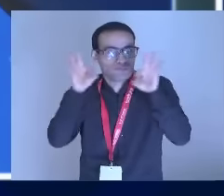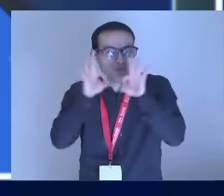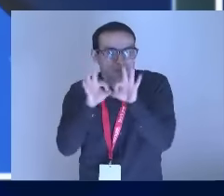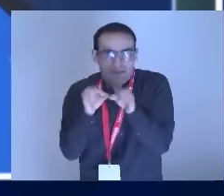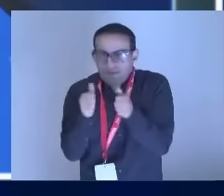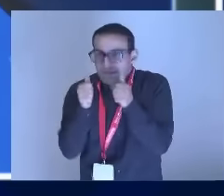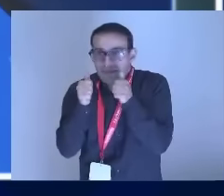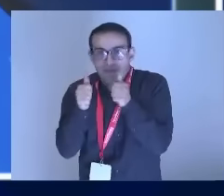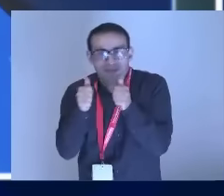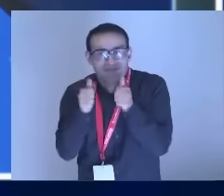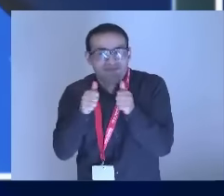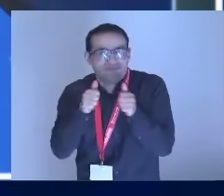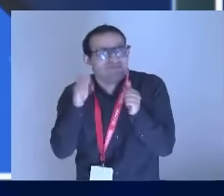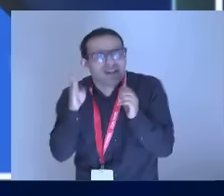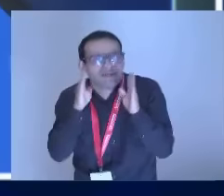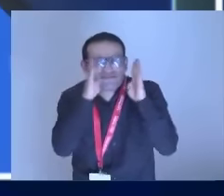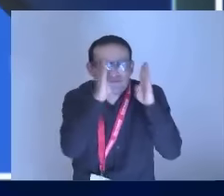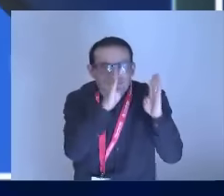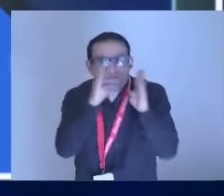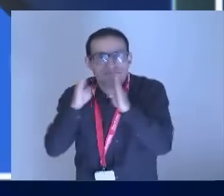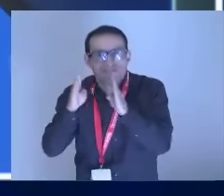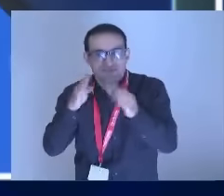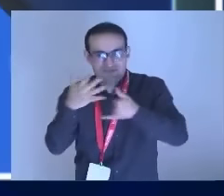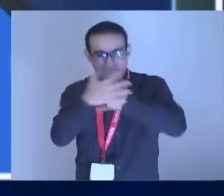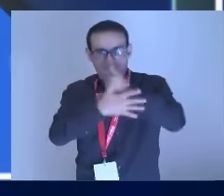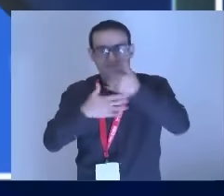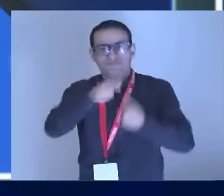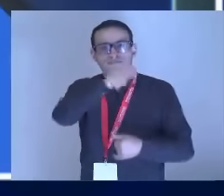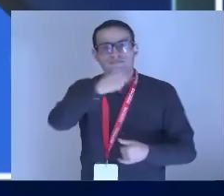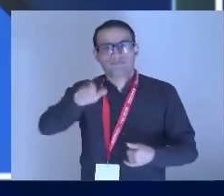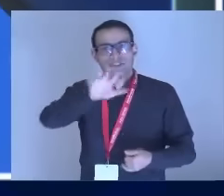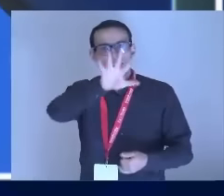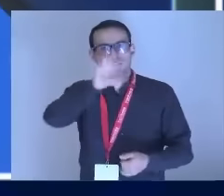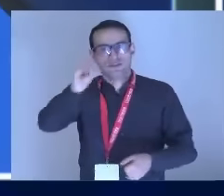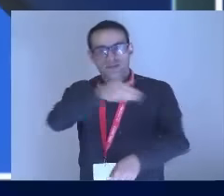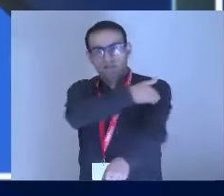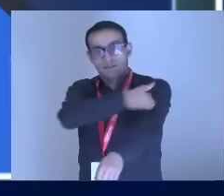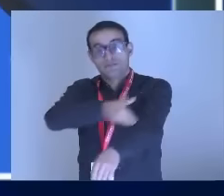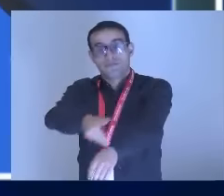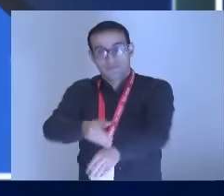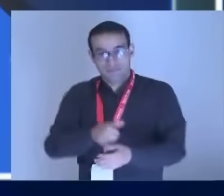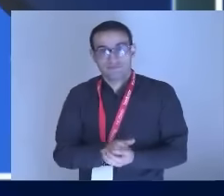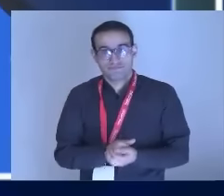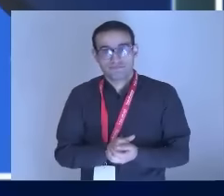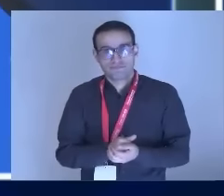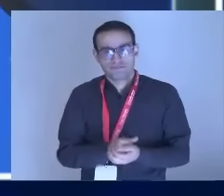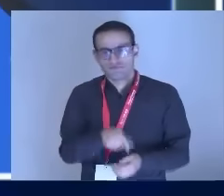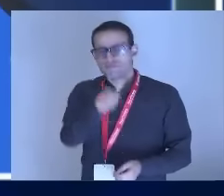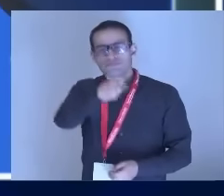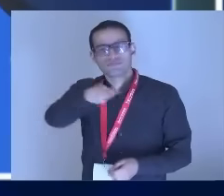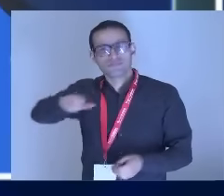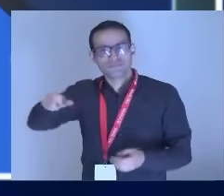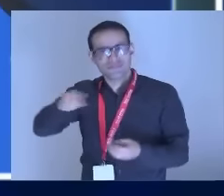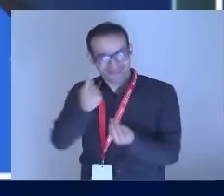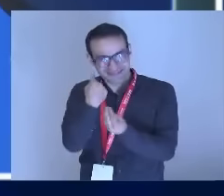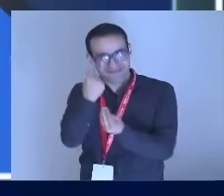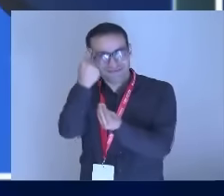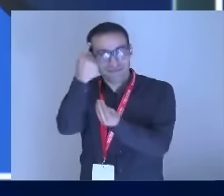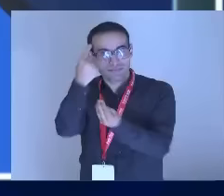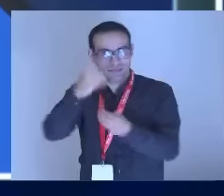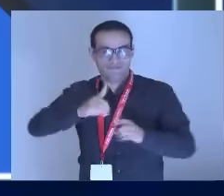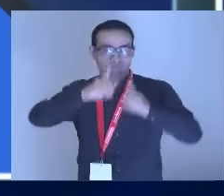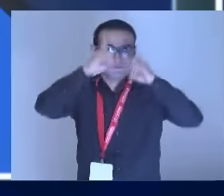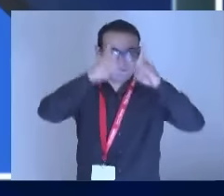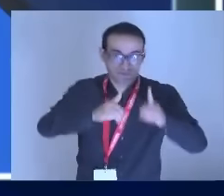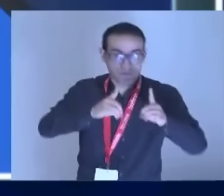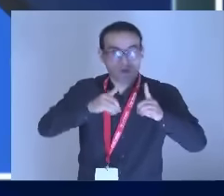los más de 50 millones de colombianos los políticos tomarán las decisiones el gobierno y